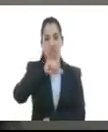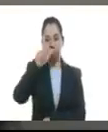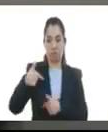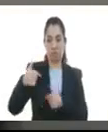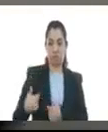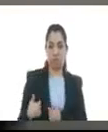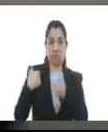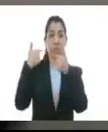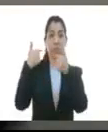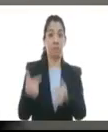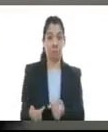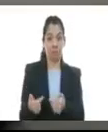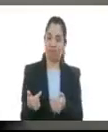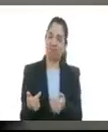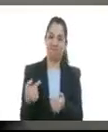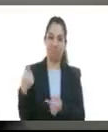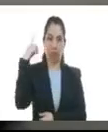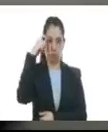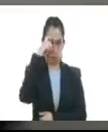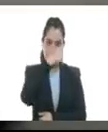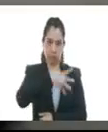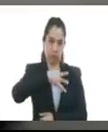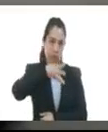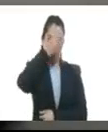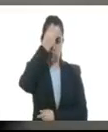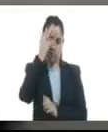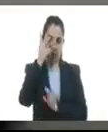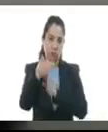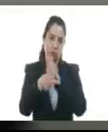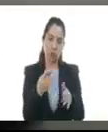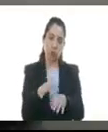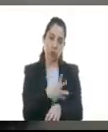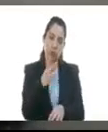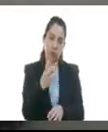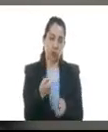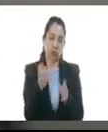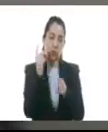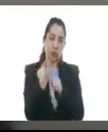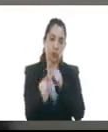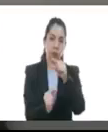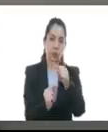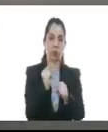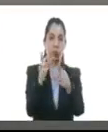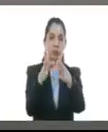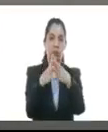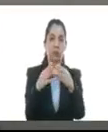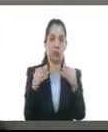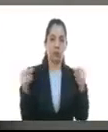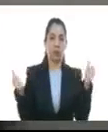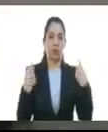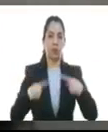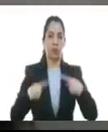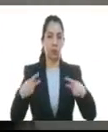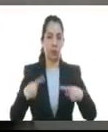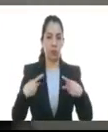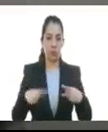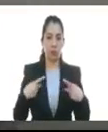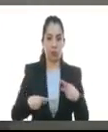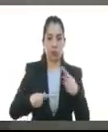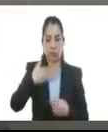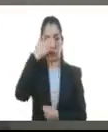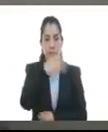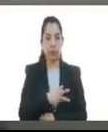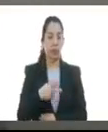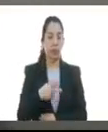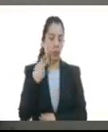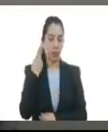retome. Entonces, pues un poco fue hablar en este capítulo de eso y